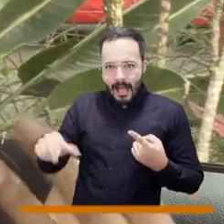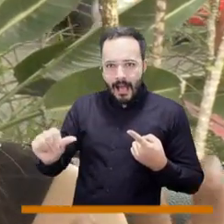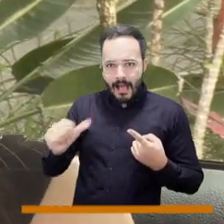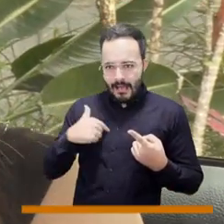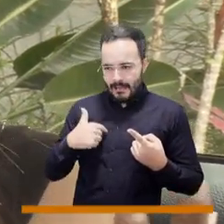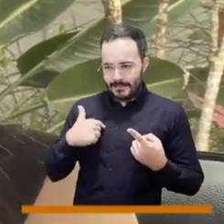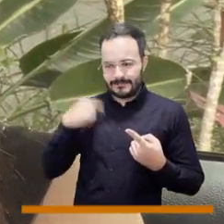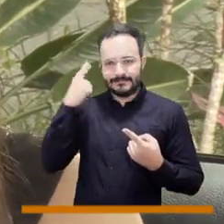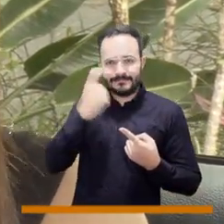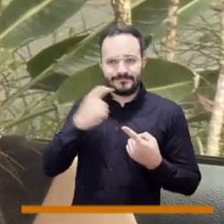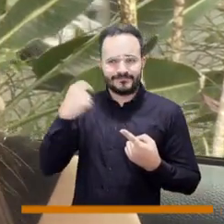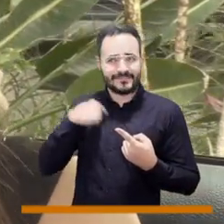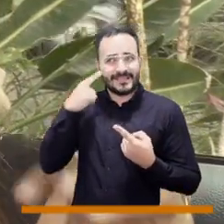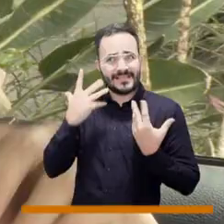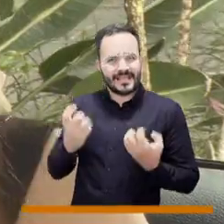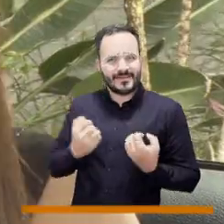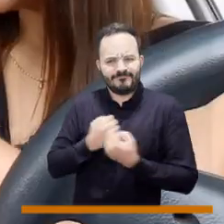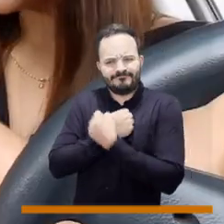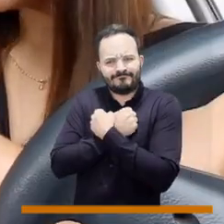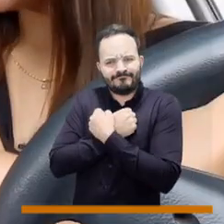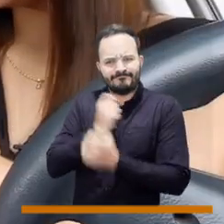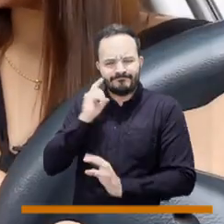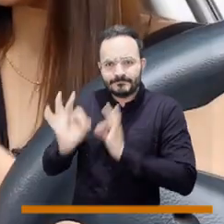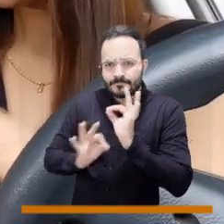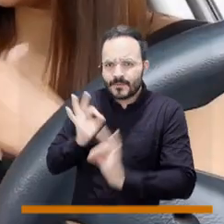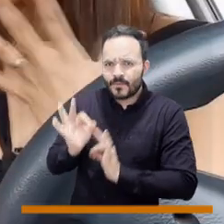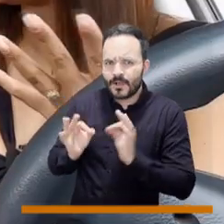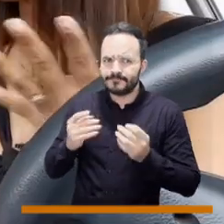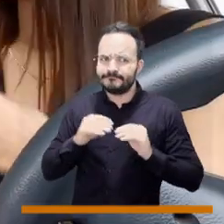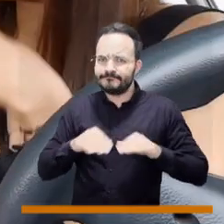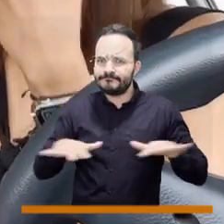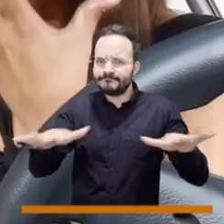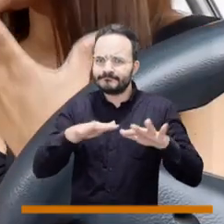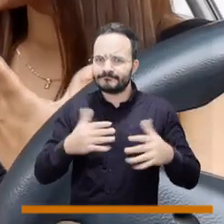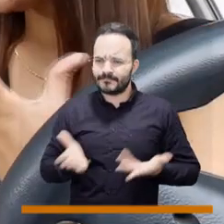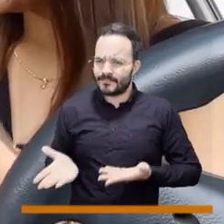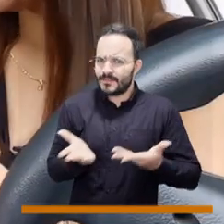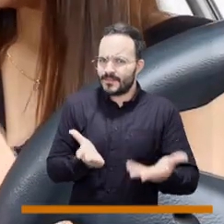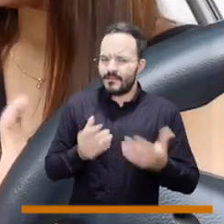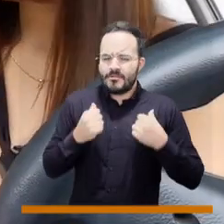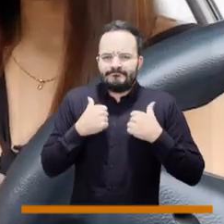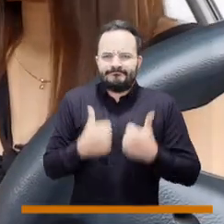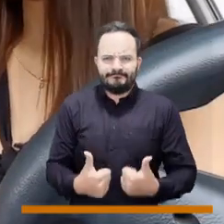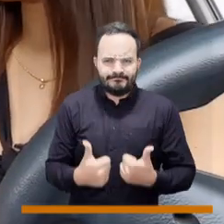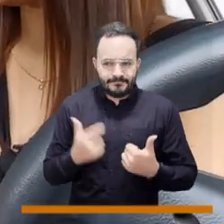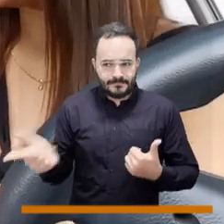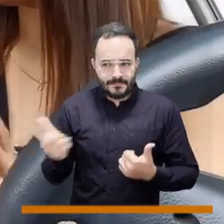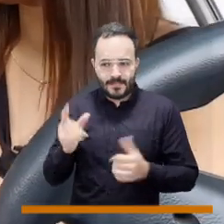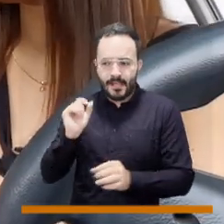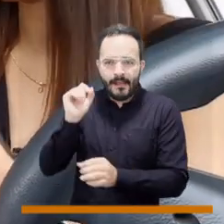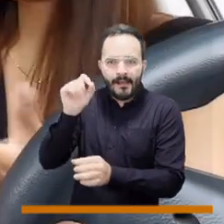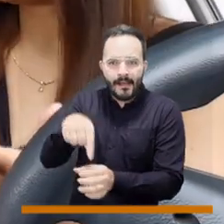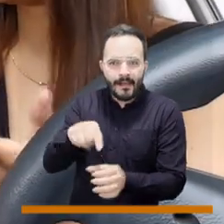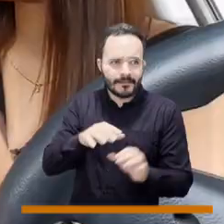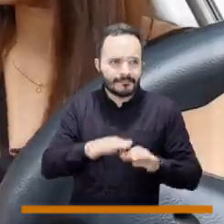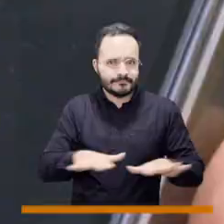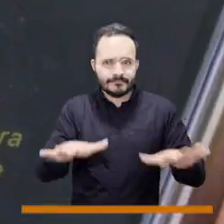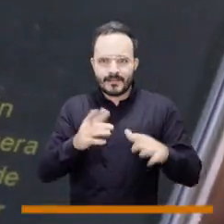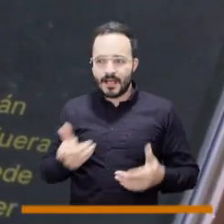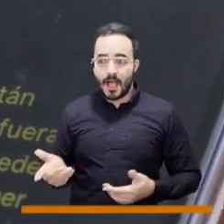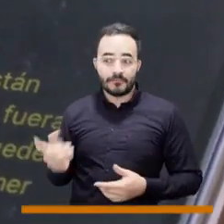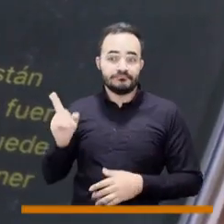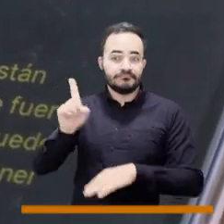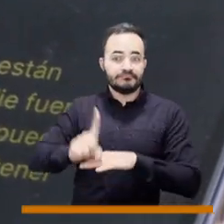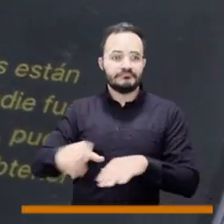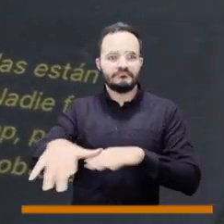por querer dejarle un mundo mejor, sembrar la semillita para que, o sea, crezca y obviamente ella tenga un lugar